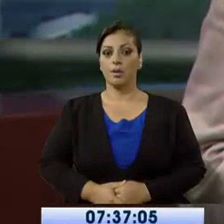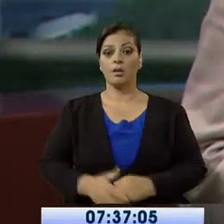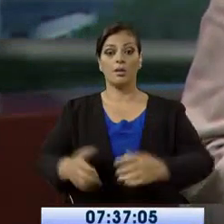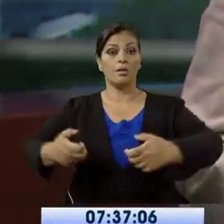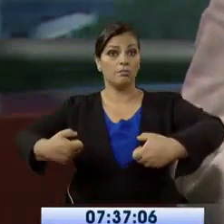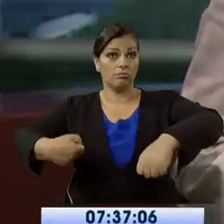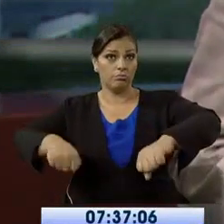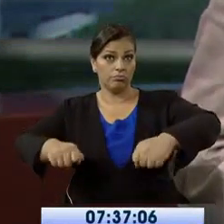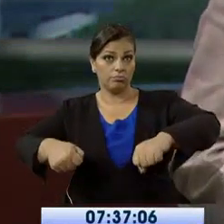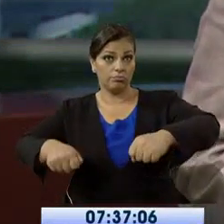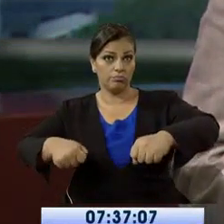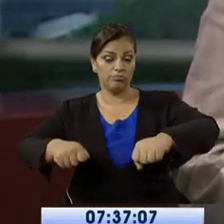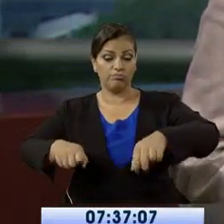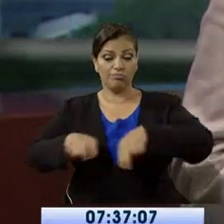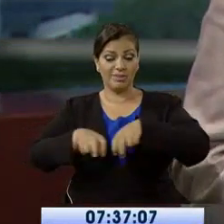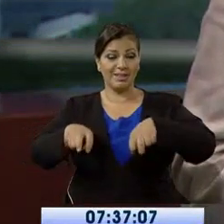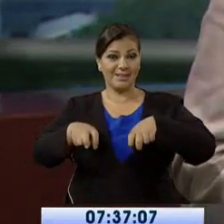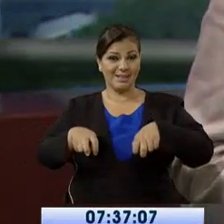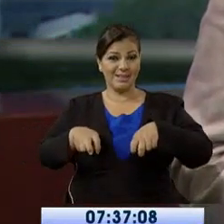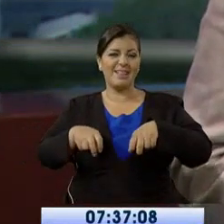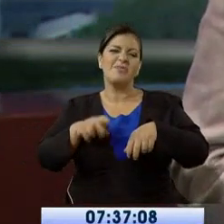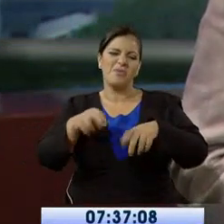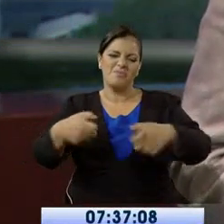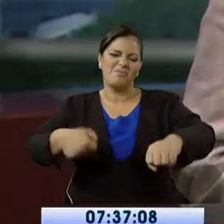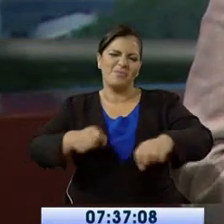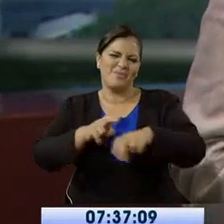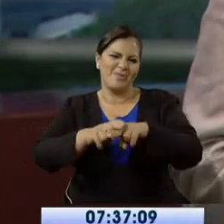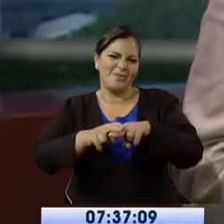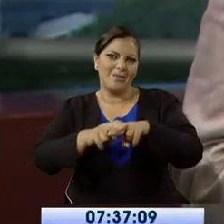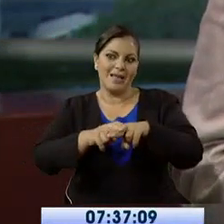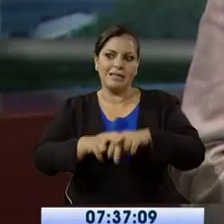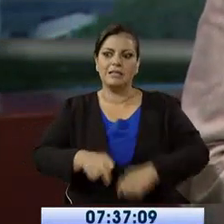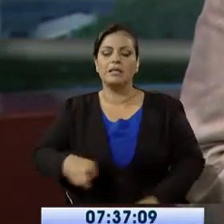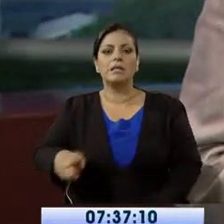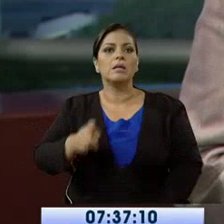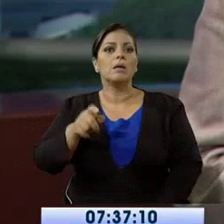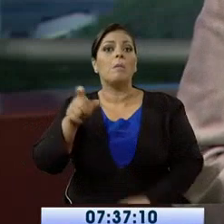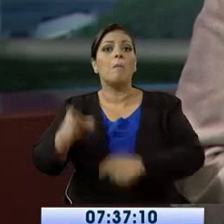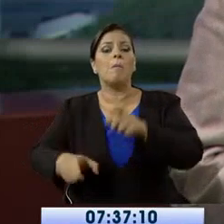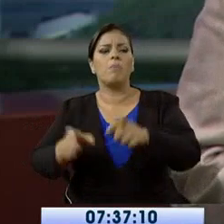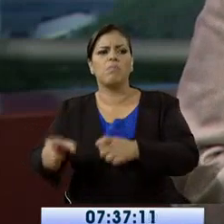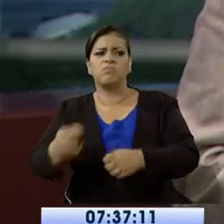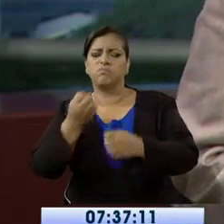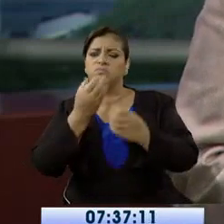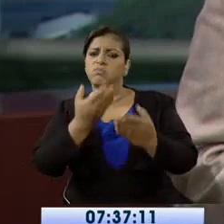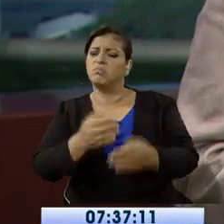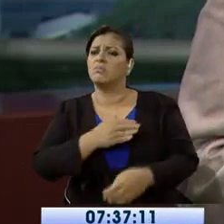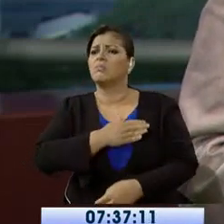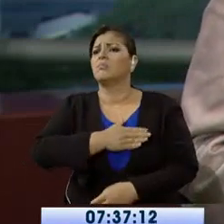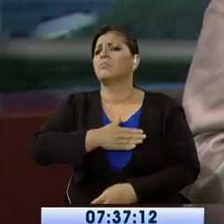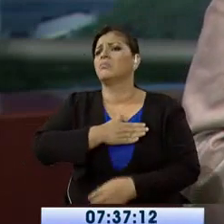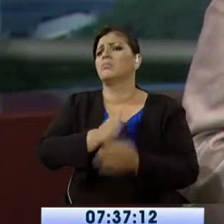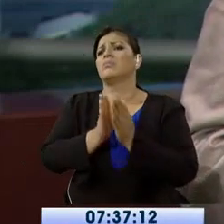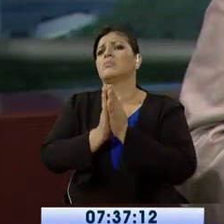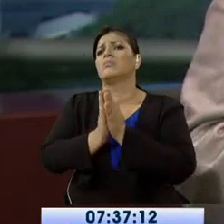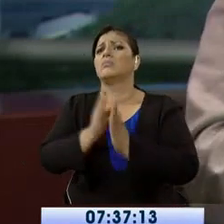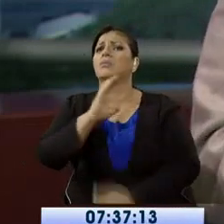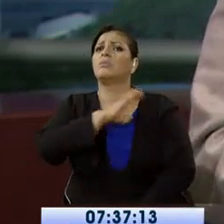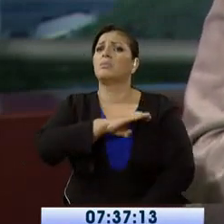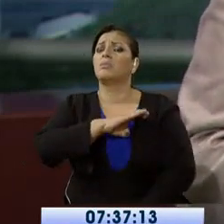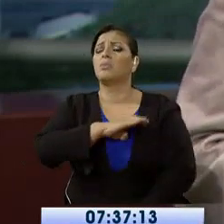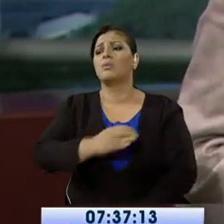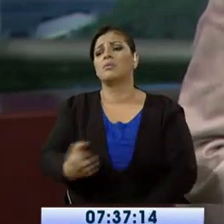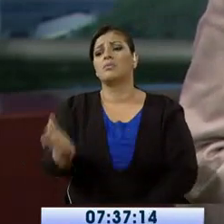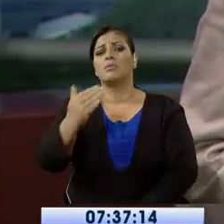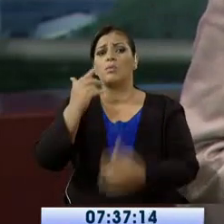Usuarios de las tricimotos exigen mayor resguardo policial debido, dicen, al incremento de robos en la ciudadela Los Vergeles,